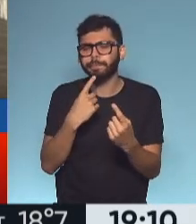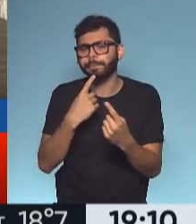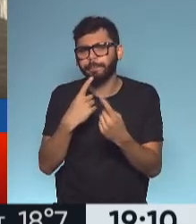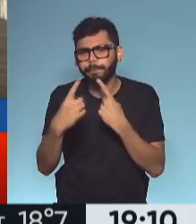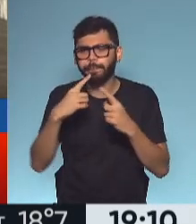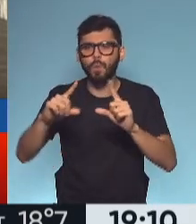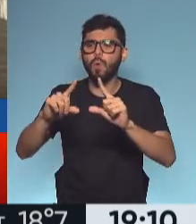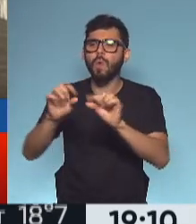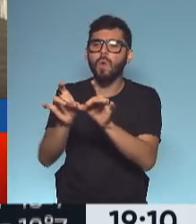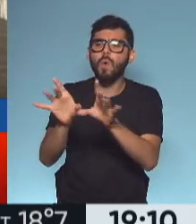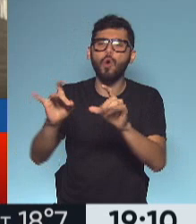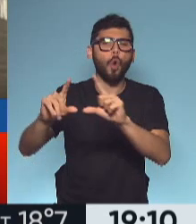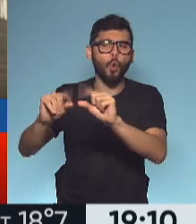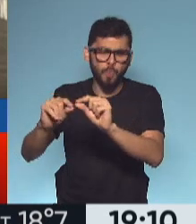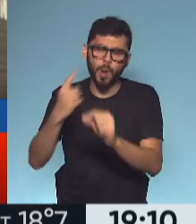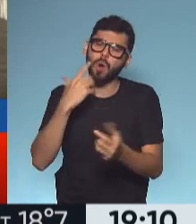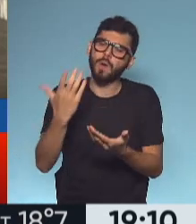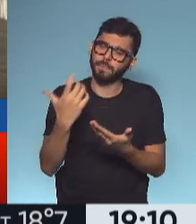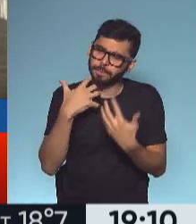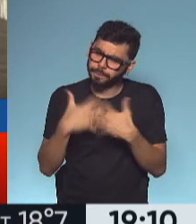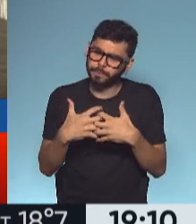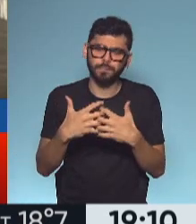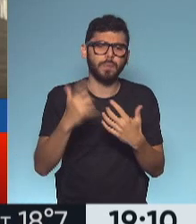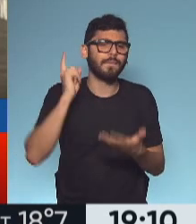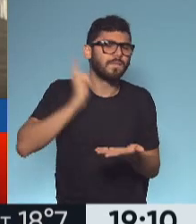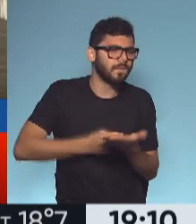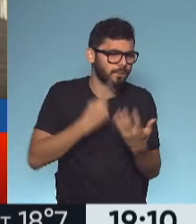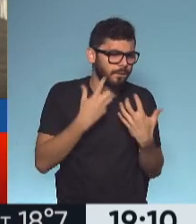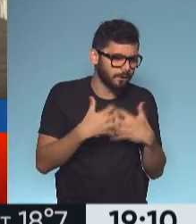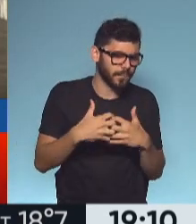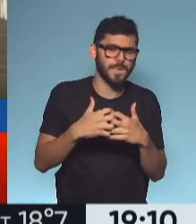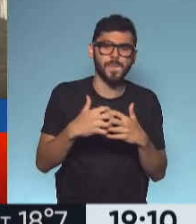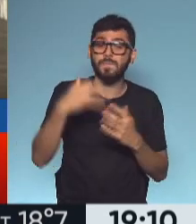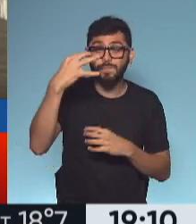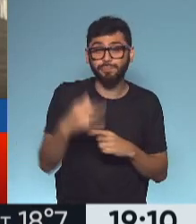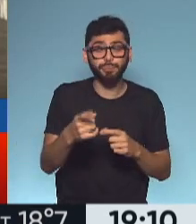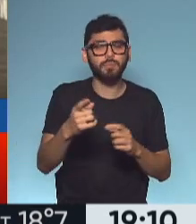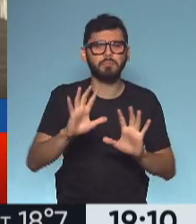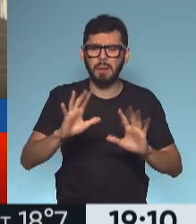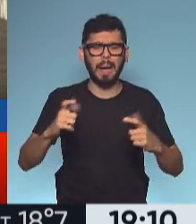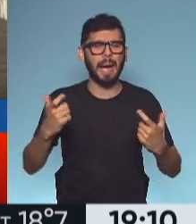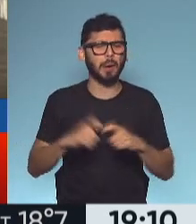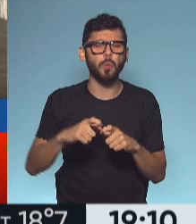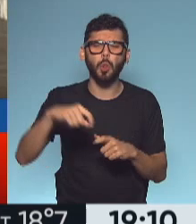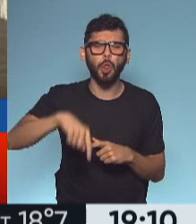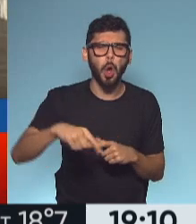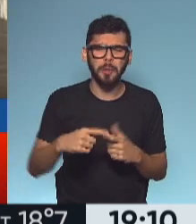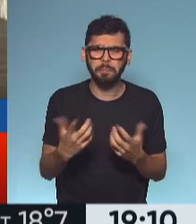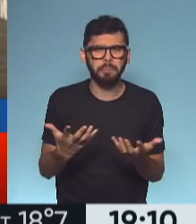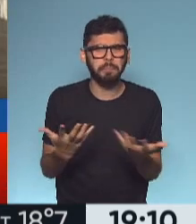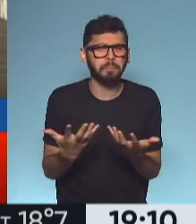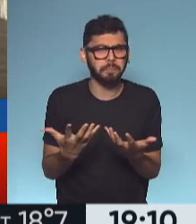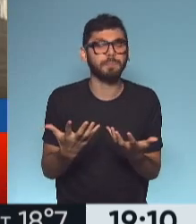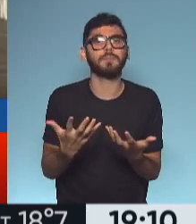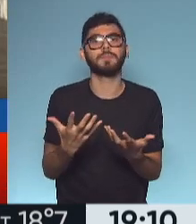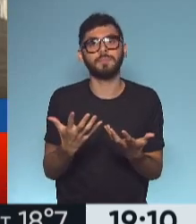números epidemiológicos, que se evaluaron algunas medidas. La realidad es que la única función que tuvo esta reunión del día de hoy fue